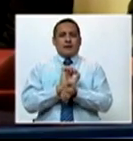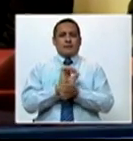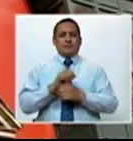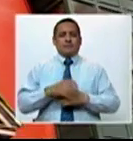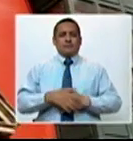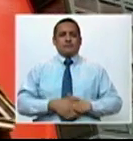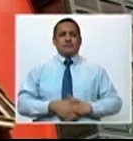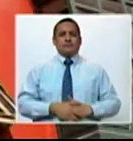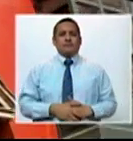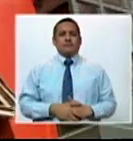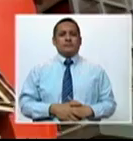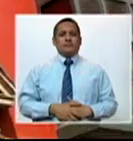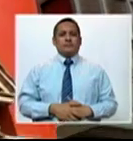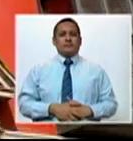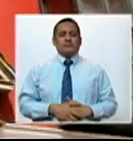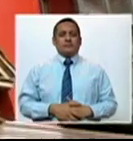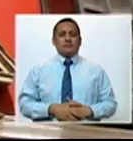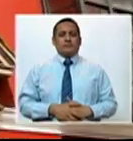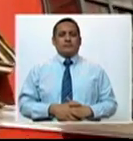Penales.